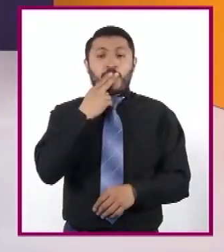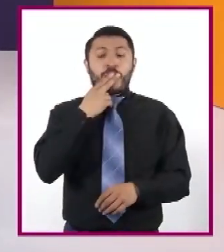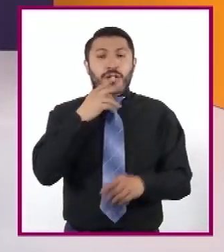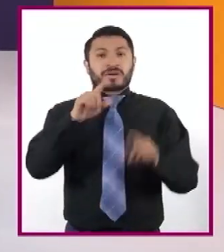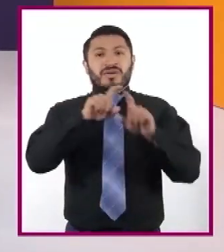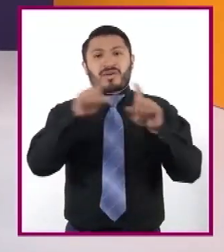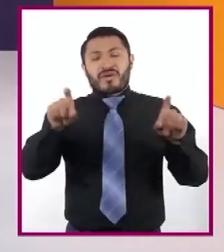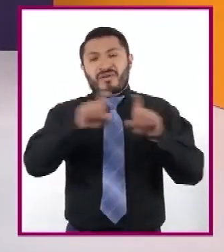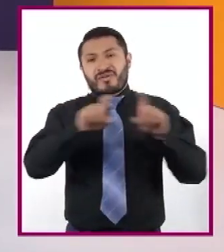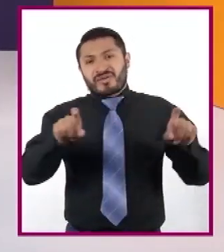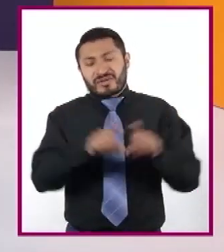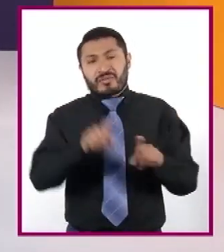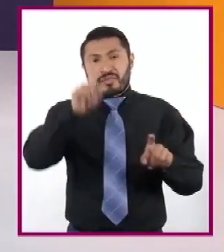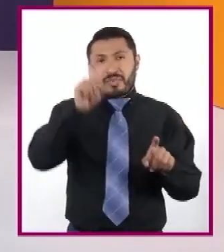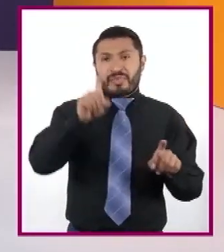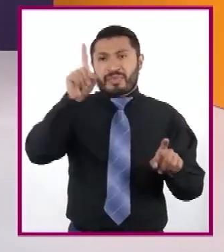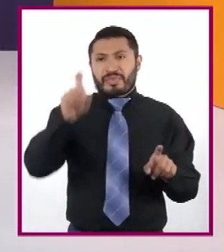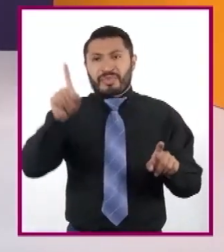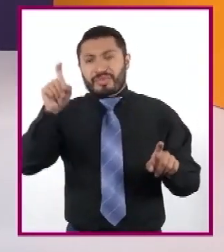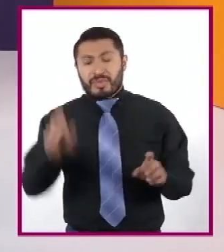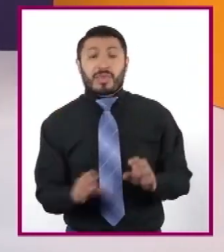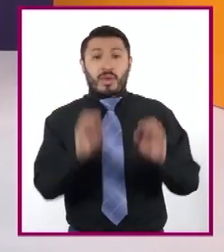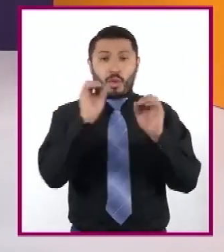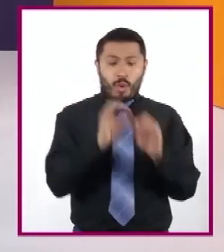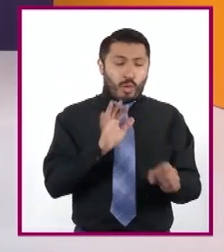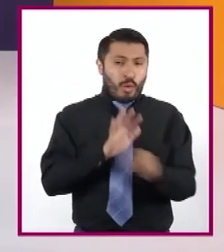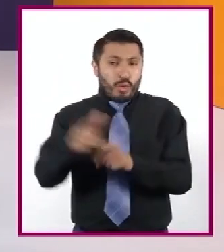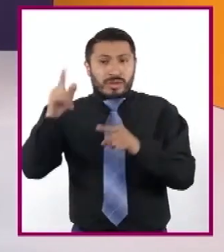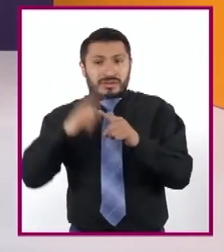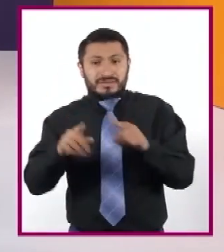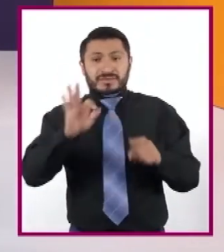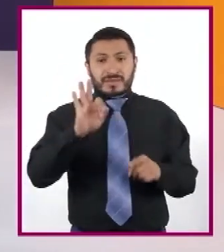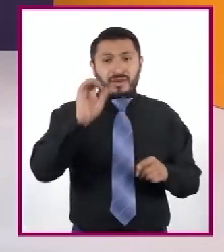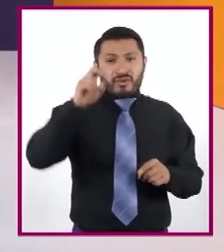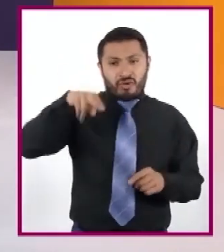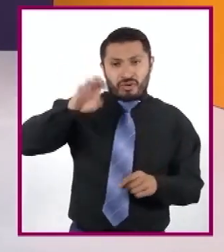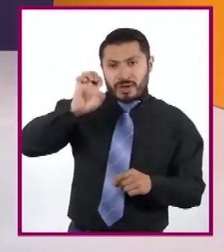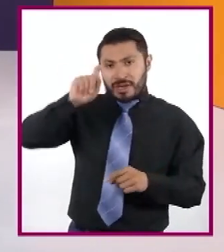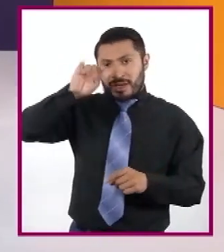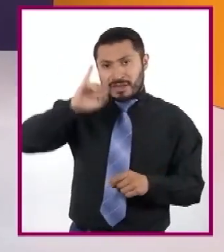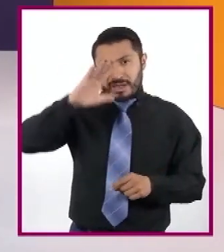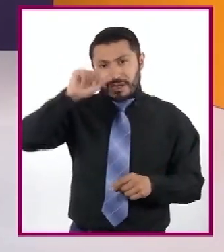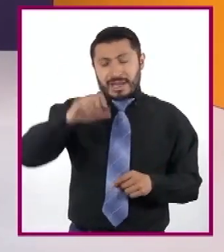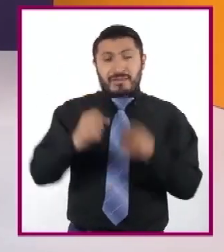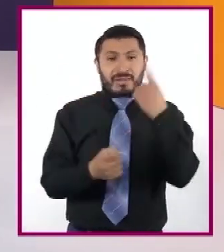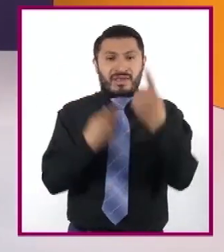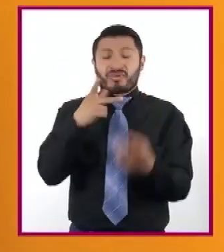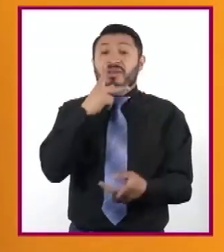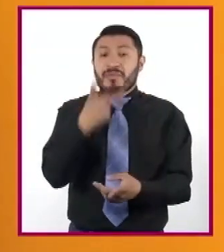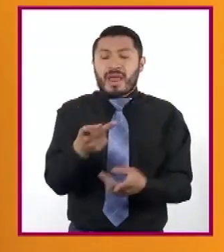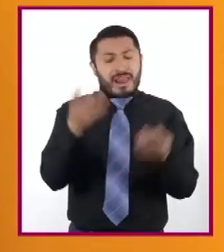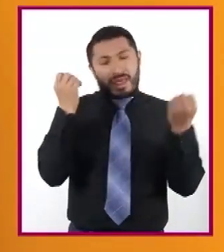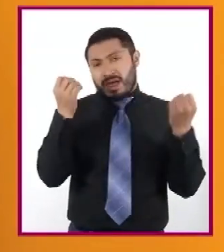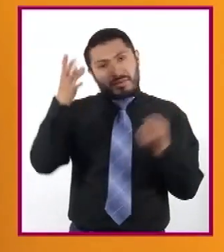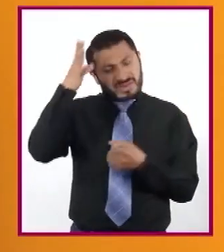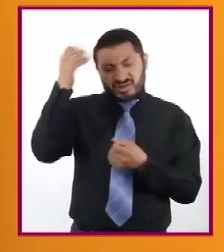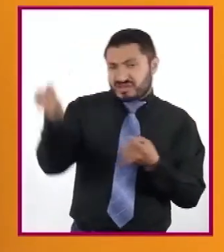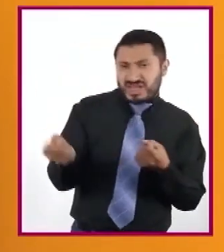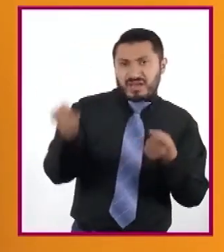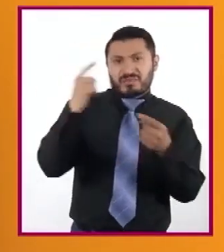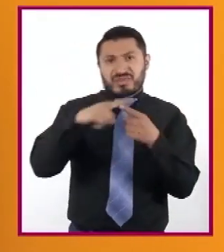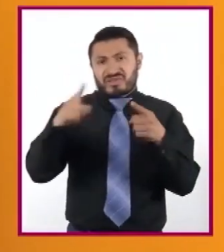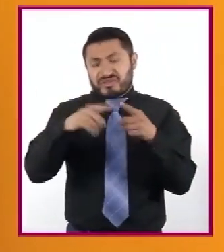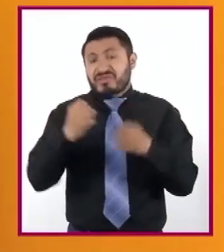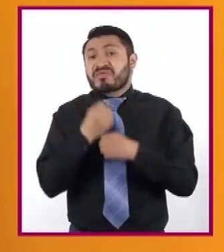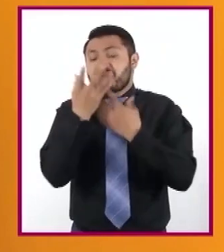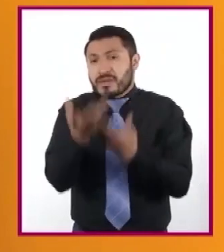frases, acentos particulares o a la diferencia fonética en ciertos términos o expresiones. No hay forma